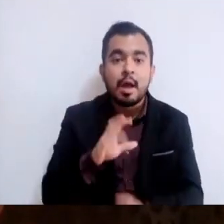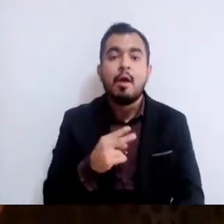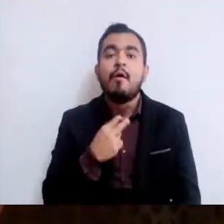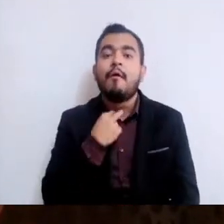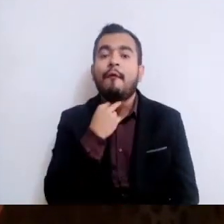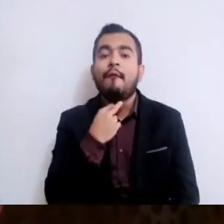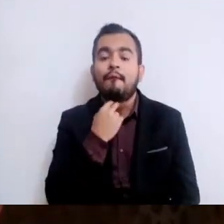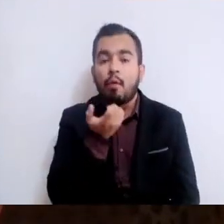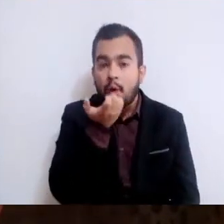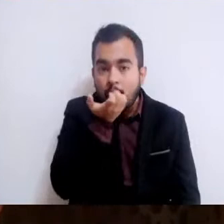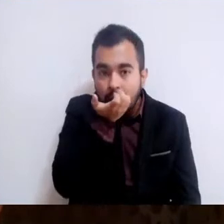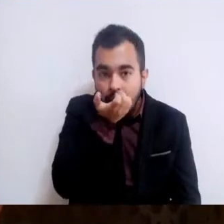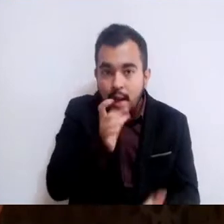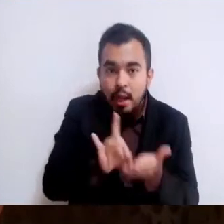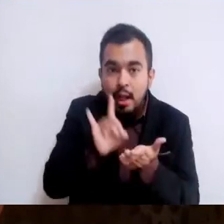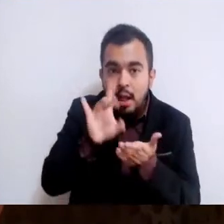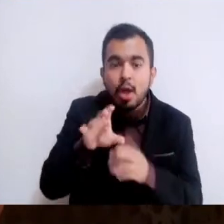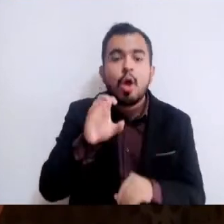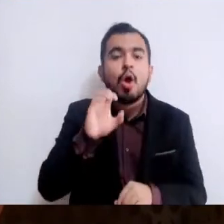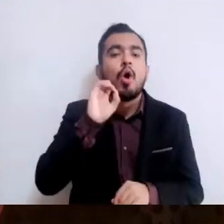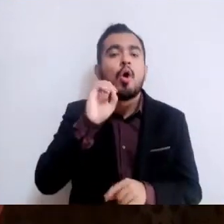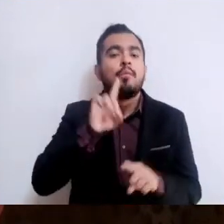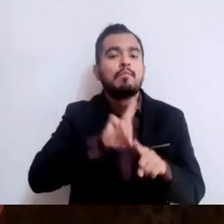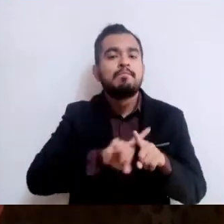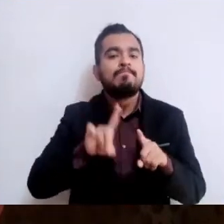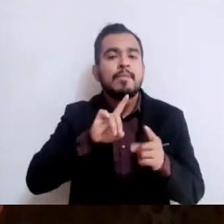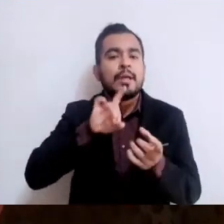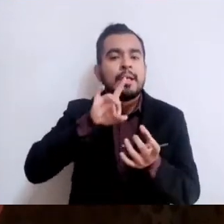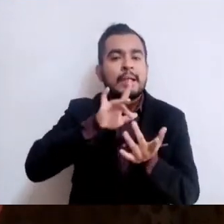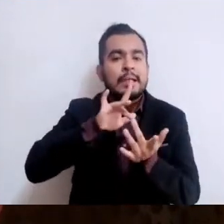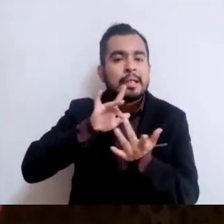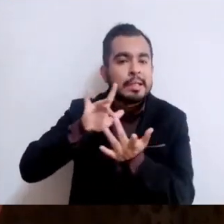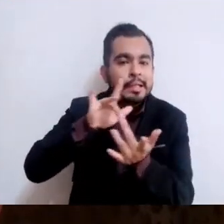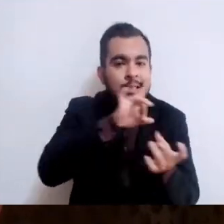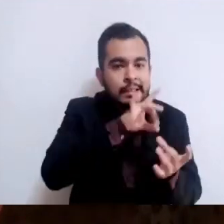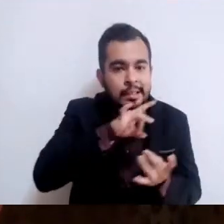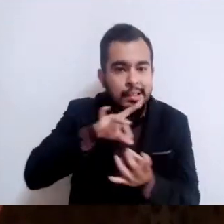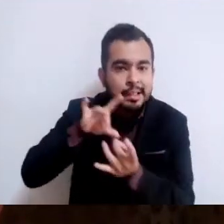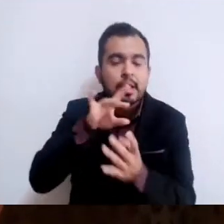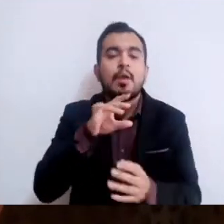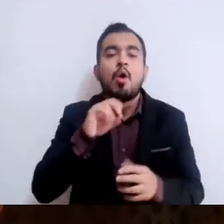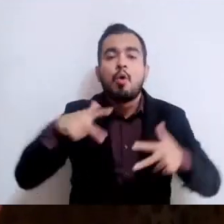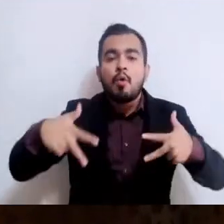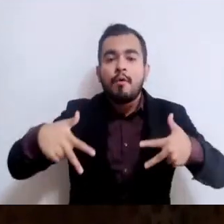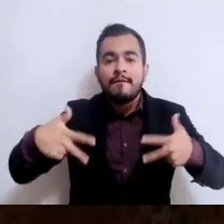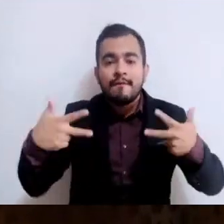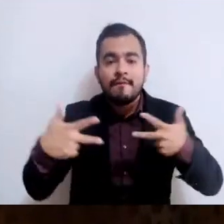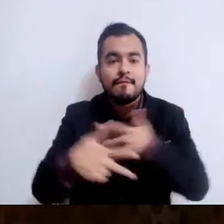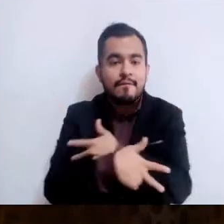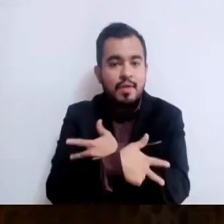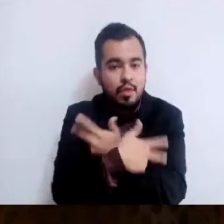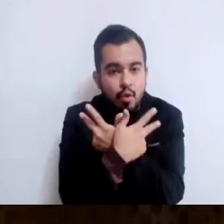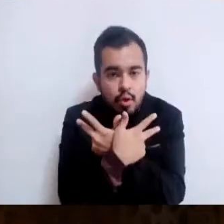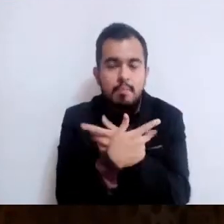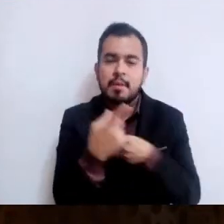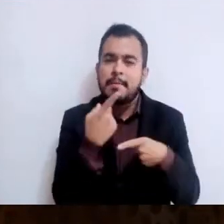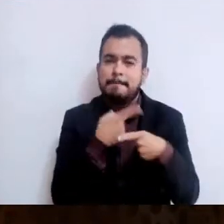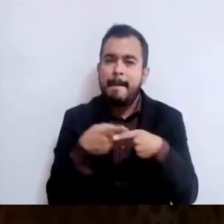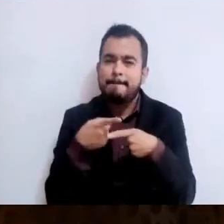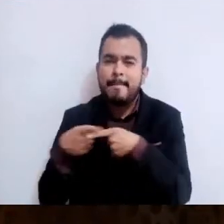diversas aplicaciones de redes sociales o videollamadas, entre otros. La comunicación entre padres e